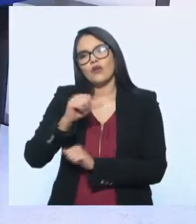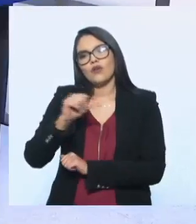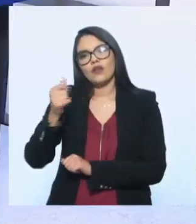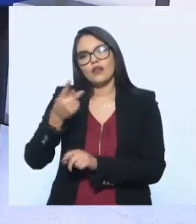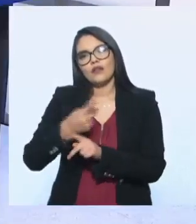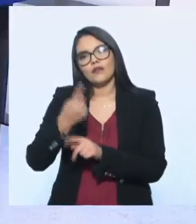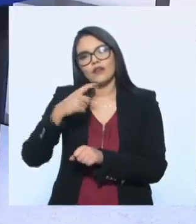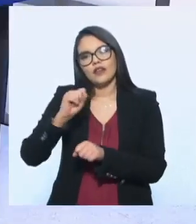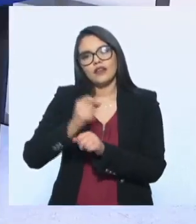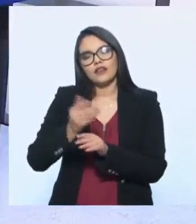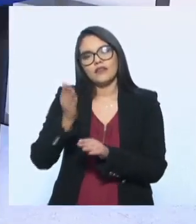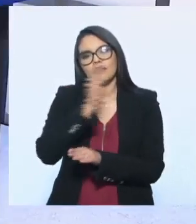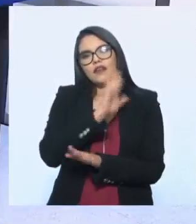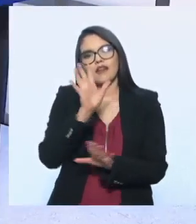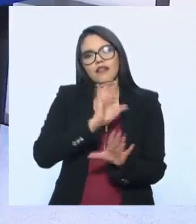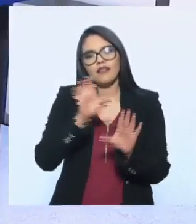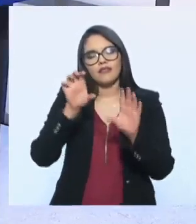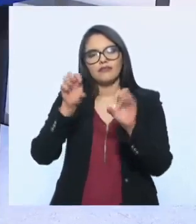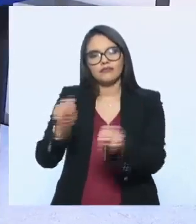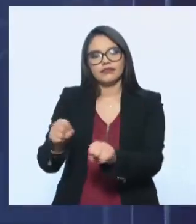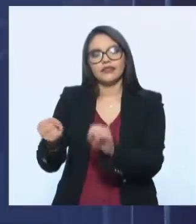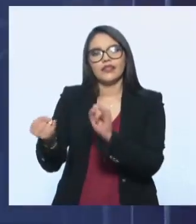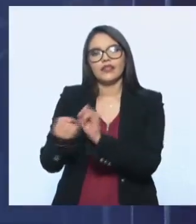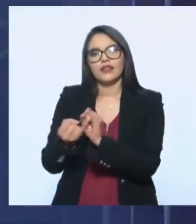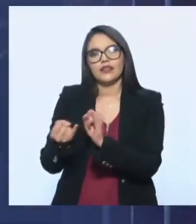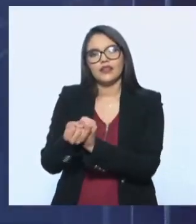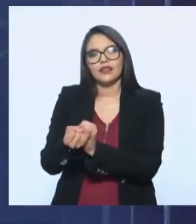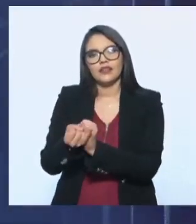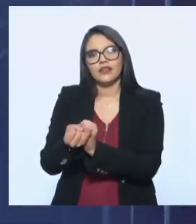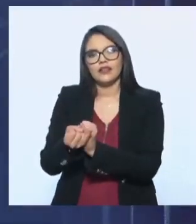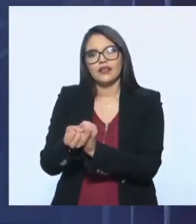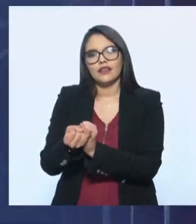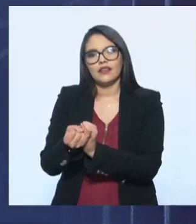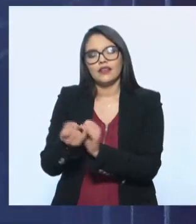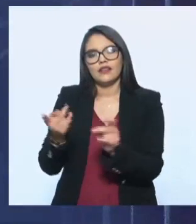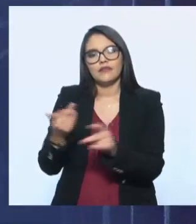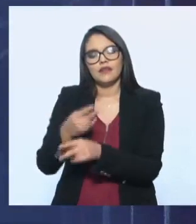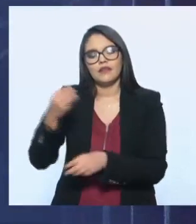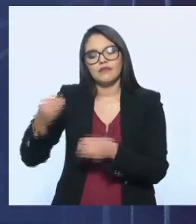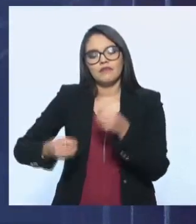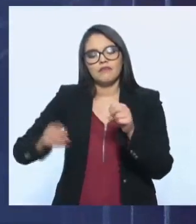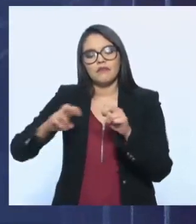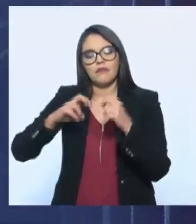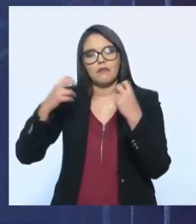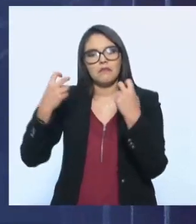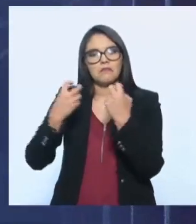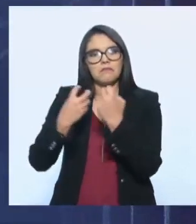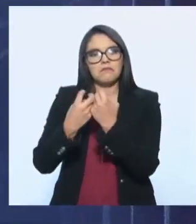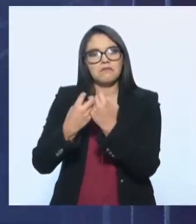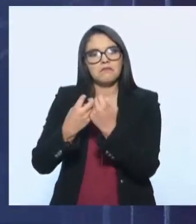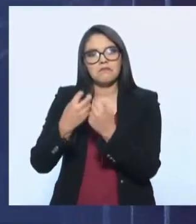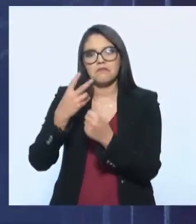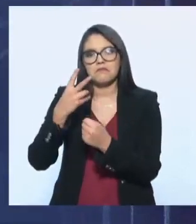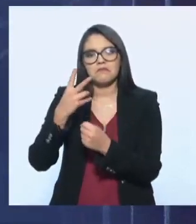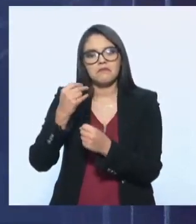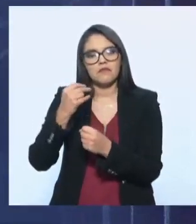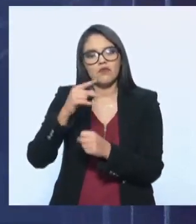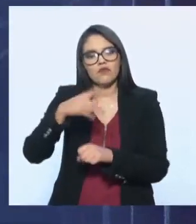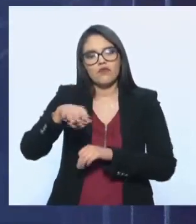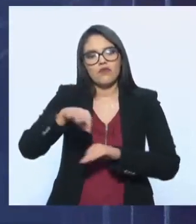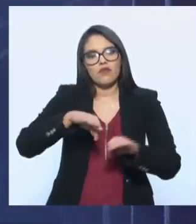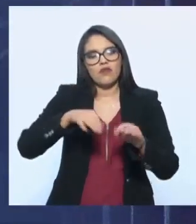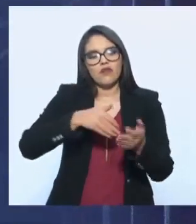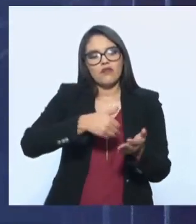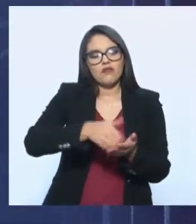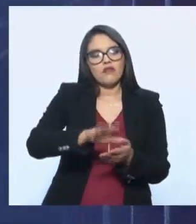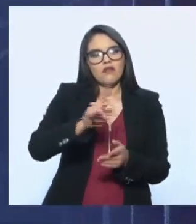semana pasada fueron detenidos. Y también el caso del magistrado que no fue ratificado. Sobre él pesaba